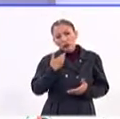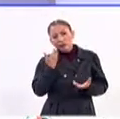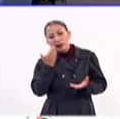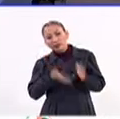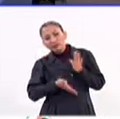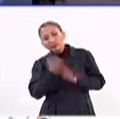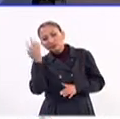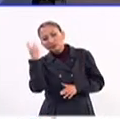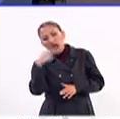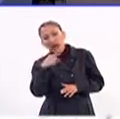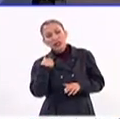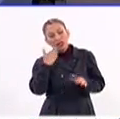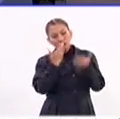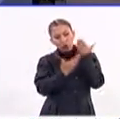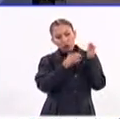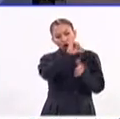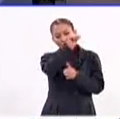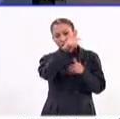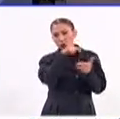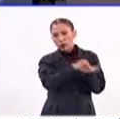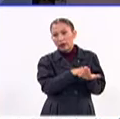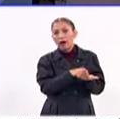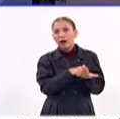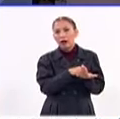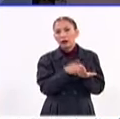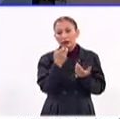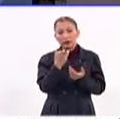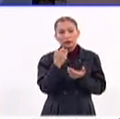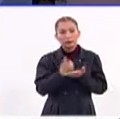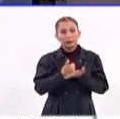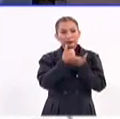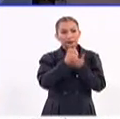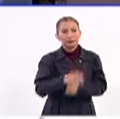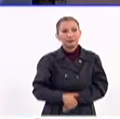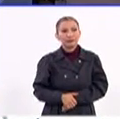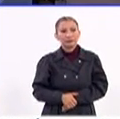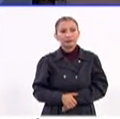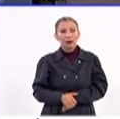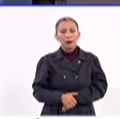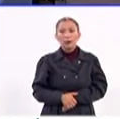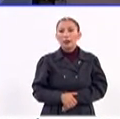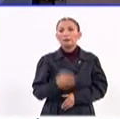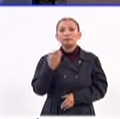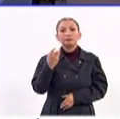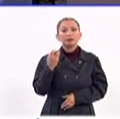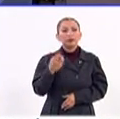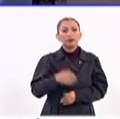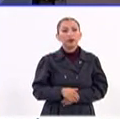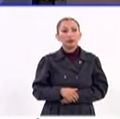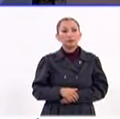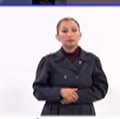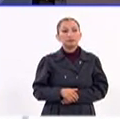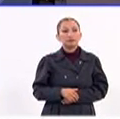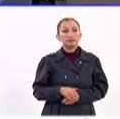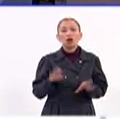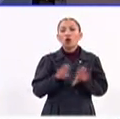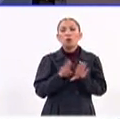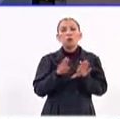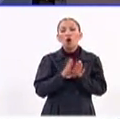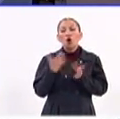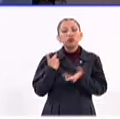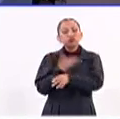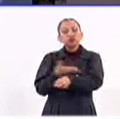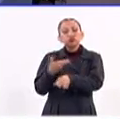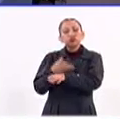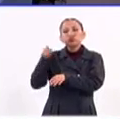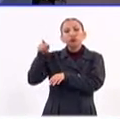salir y poder hacer una movilidad fue la claro. que me llevó a... Precisamente, ¿cómo se gestiona ese